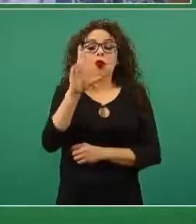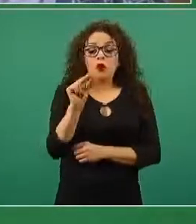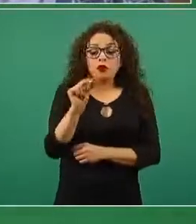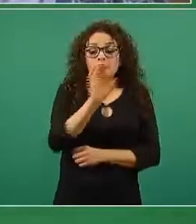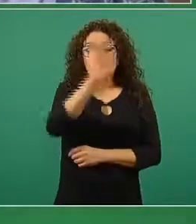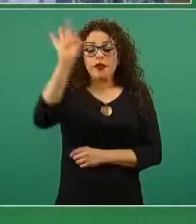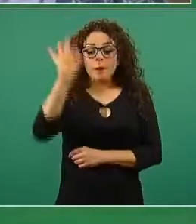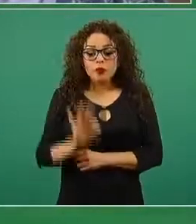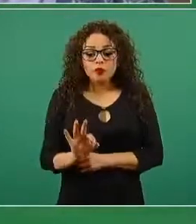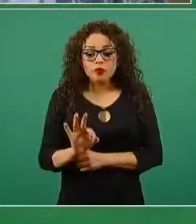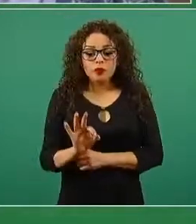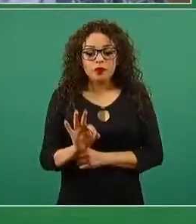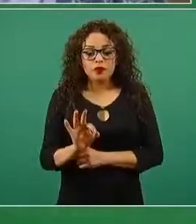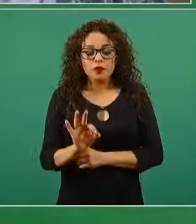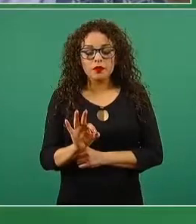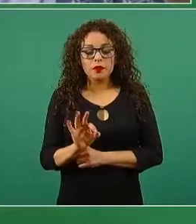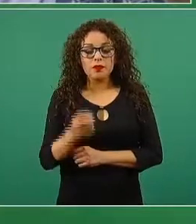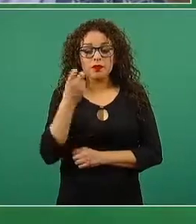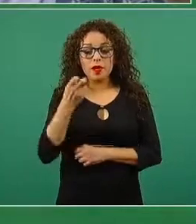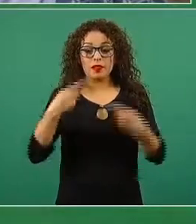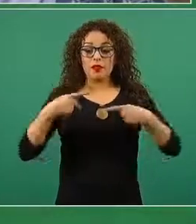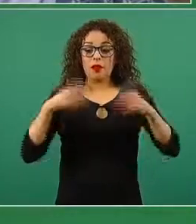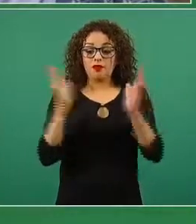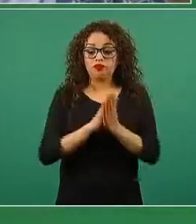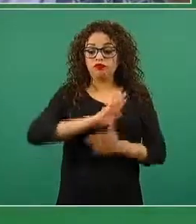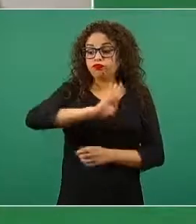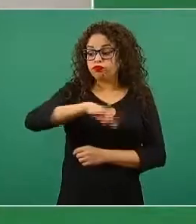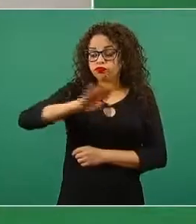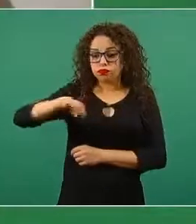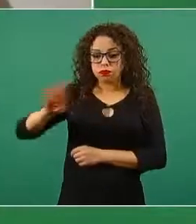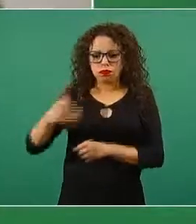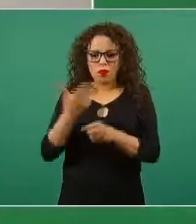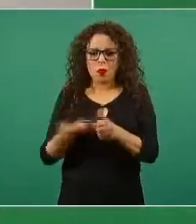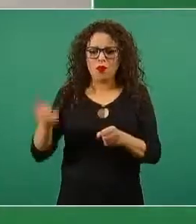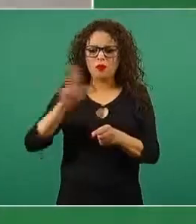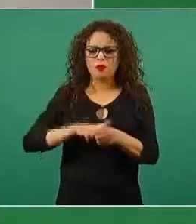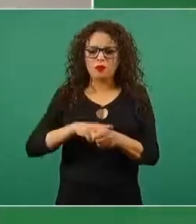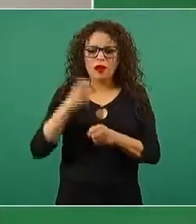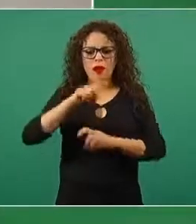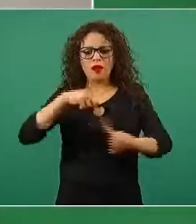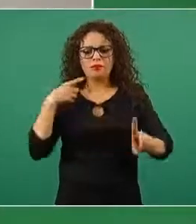de estas defunciones y hospitalizaciones